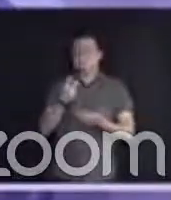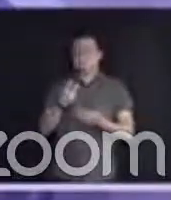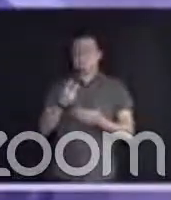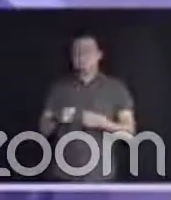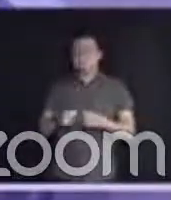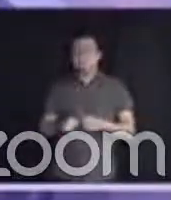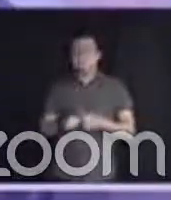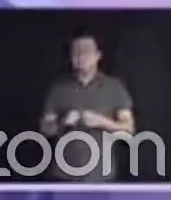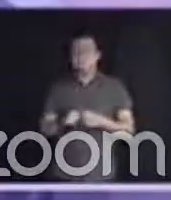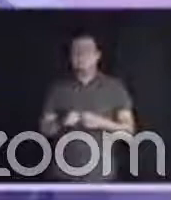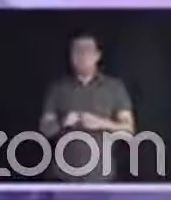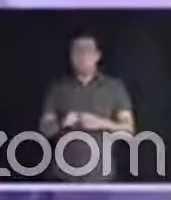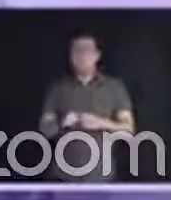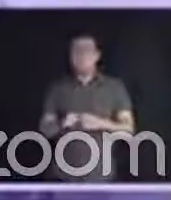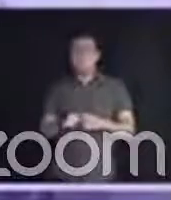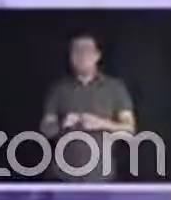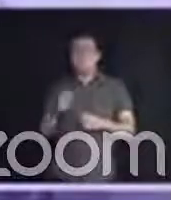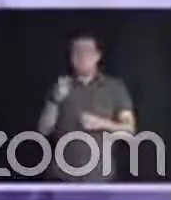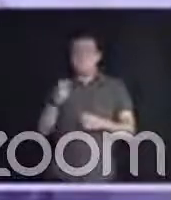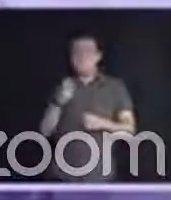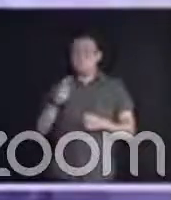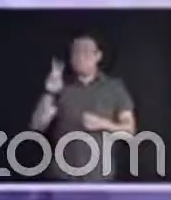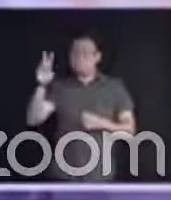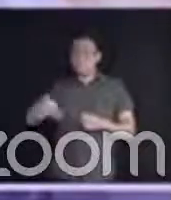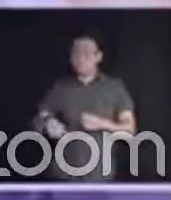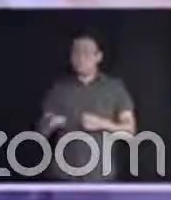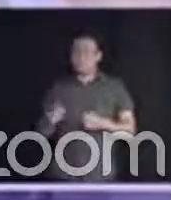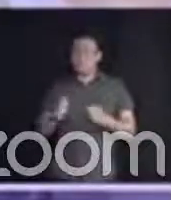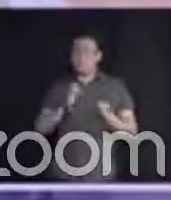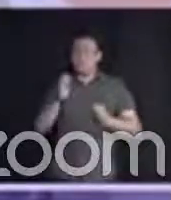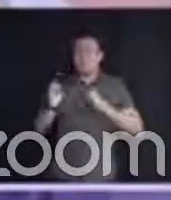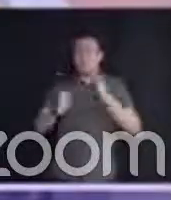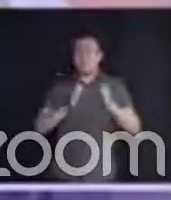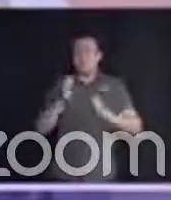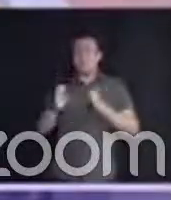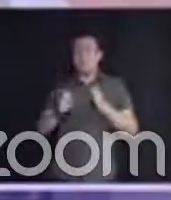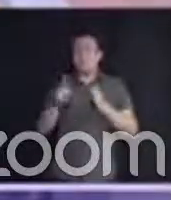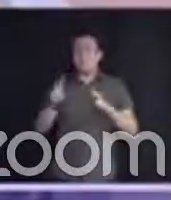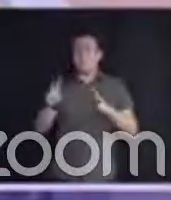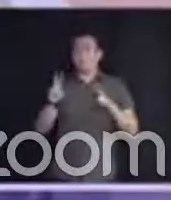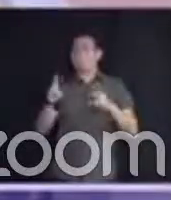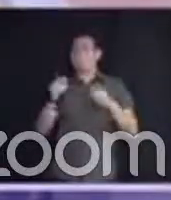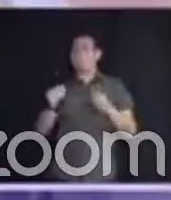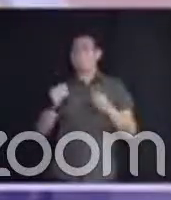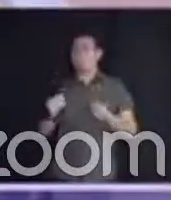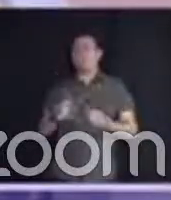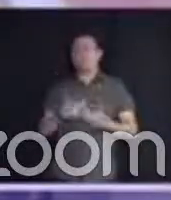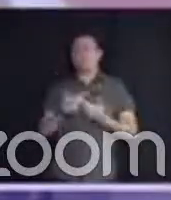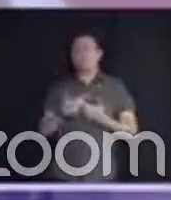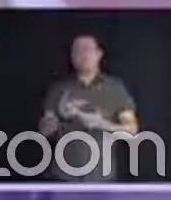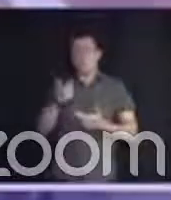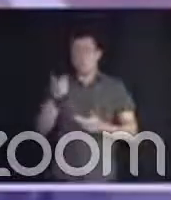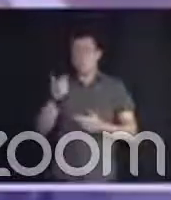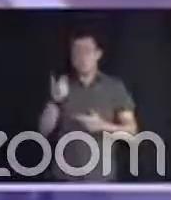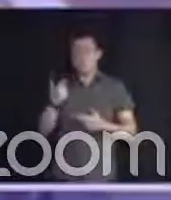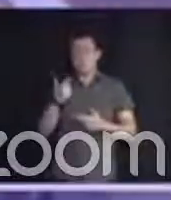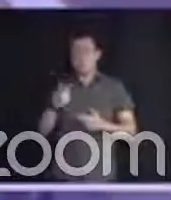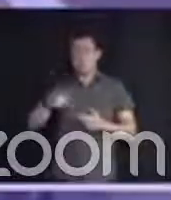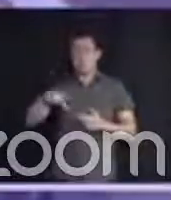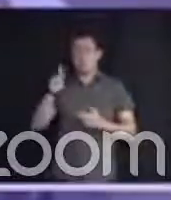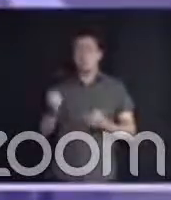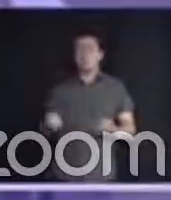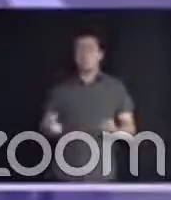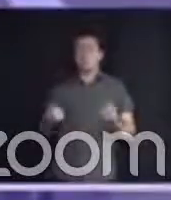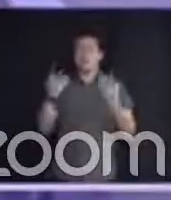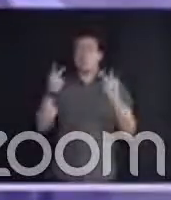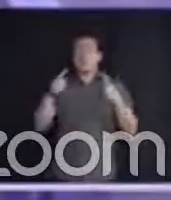entregamos, por supuesto que emociona mucho lo que significa las cantidades de dinero, pero imagínense lo que equivale a cuánta